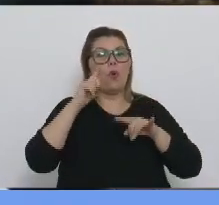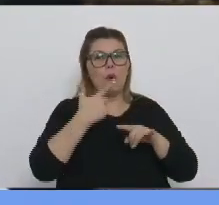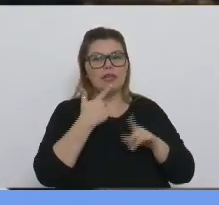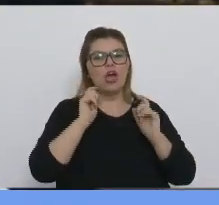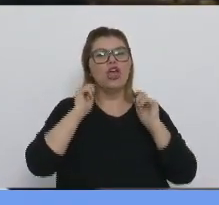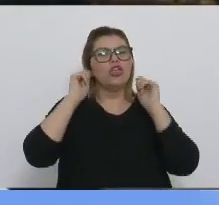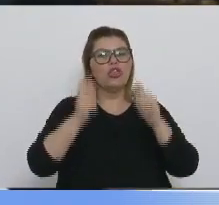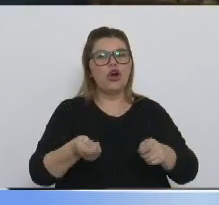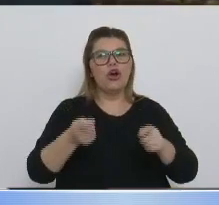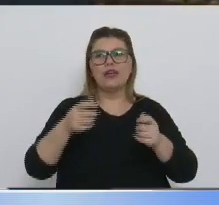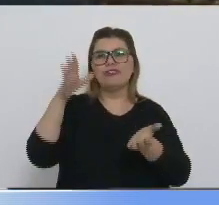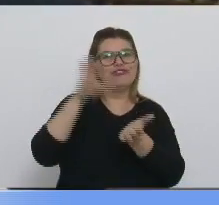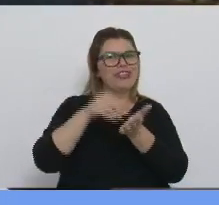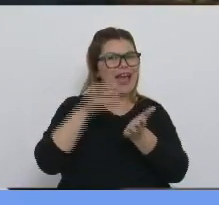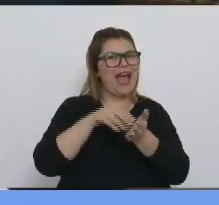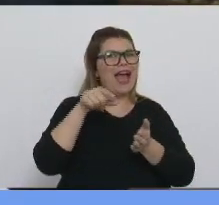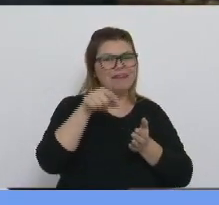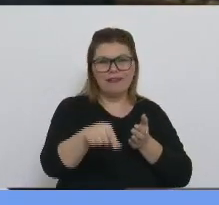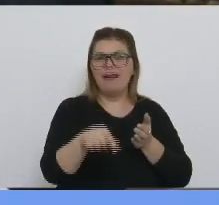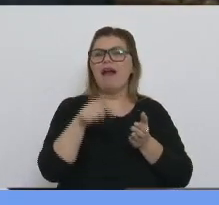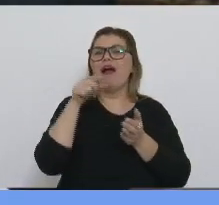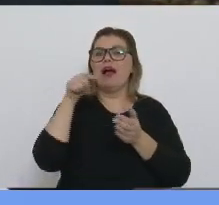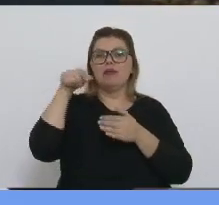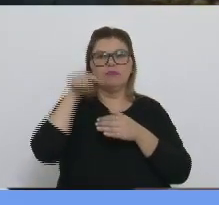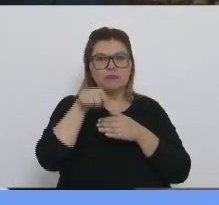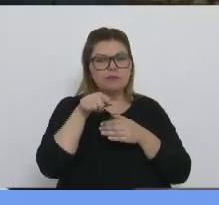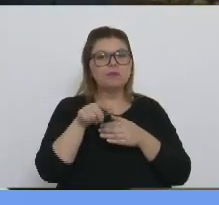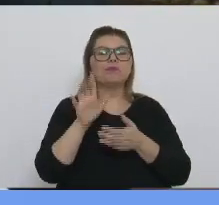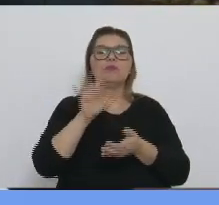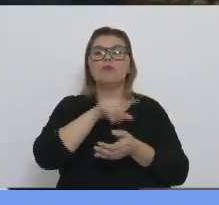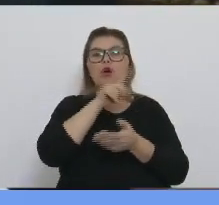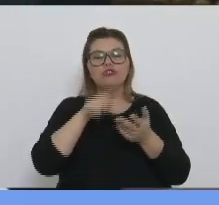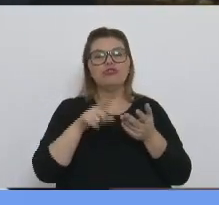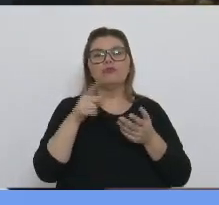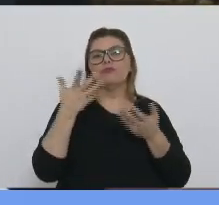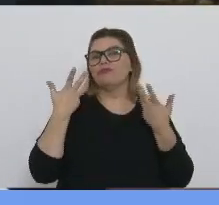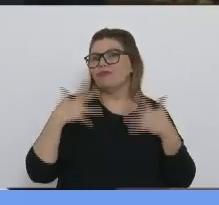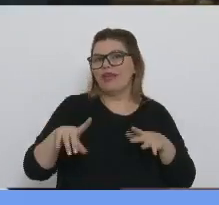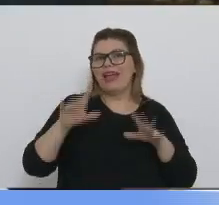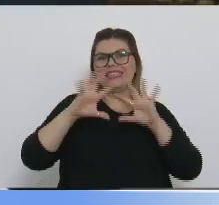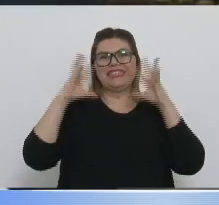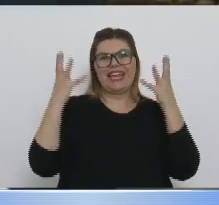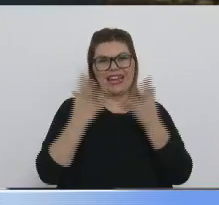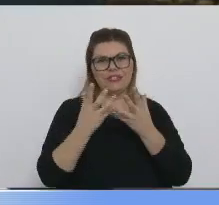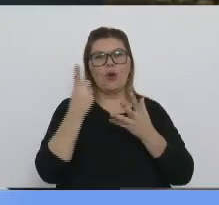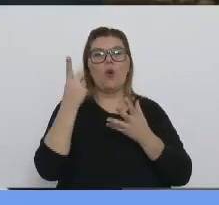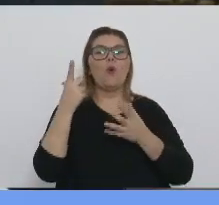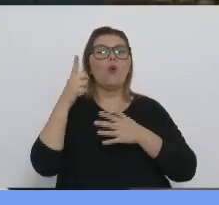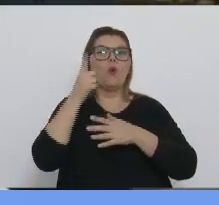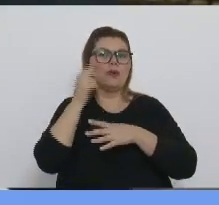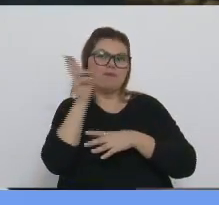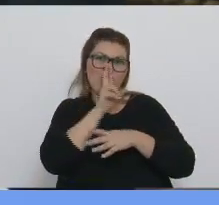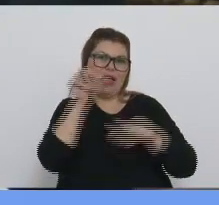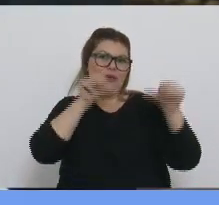la colaboración del capítulo argentino de natura internacional liderado precisamente por una bióloga cordobesa que